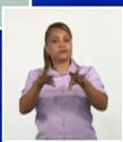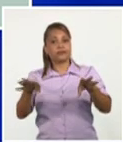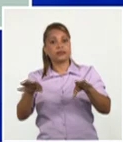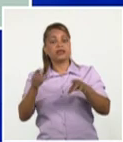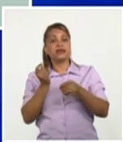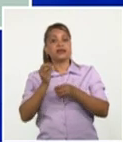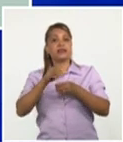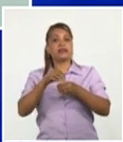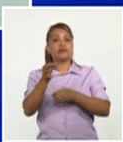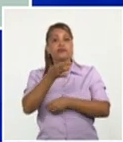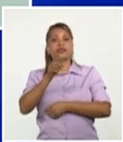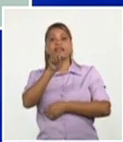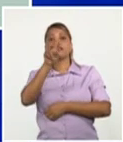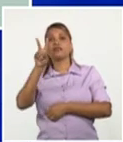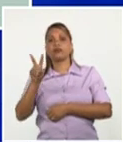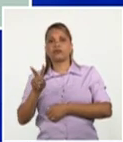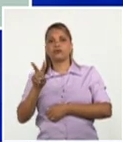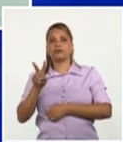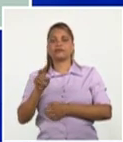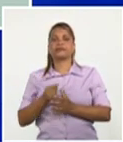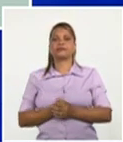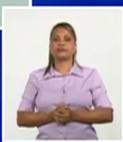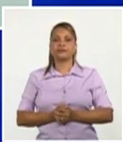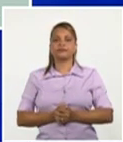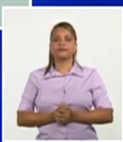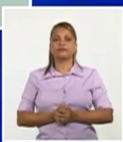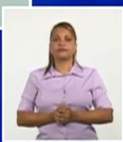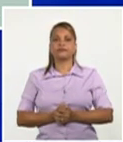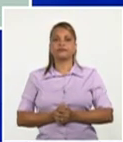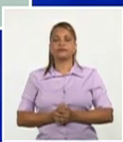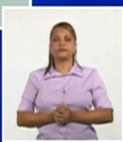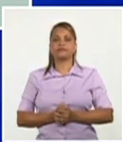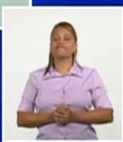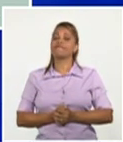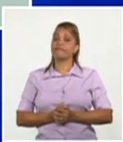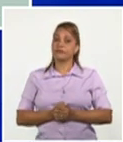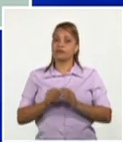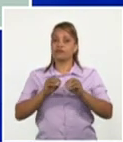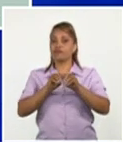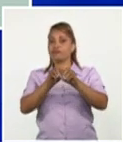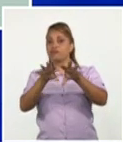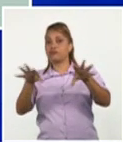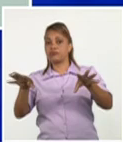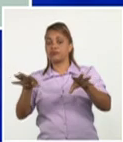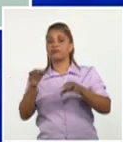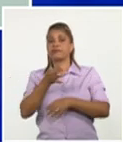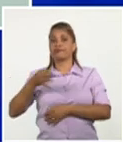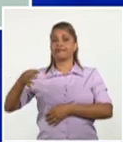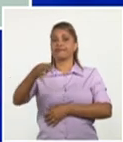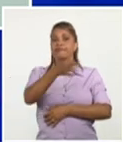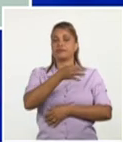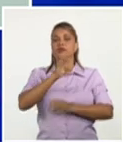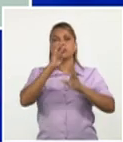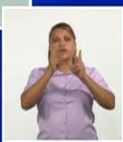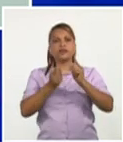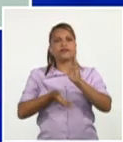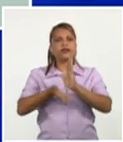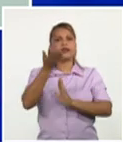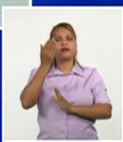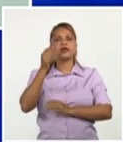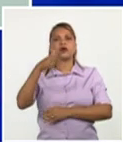en 12 de sus 13 municipios, también muy disperso, y con cifras muy elevadas ayer en